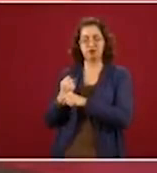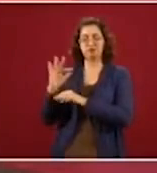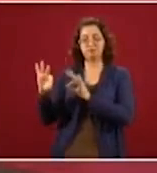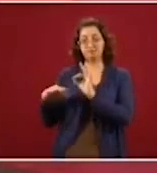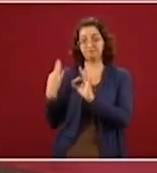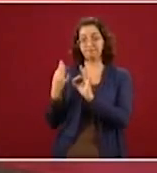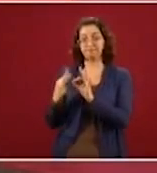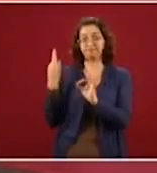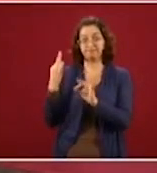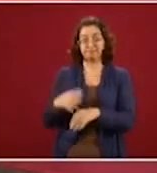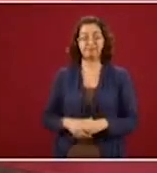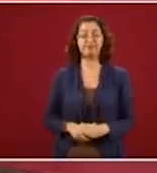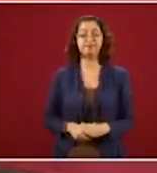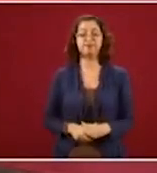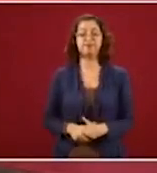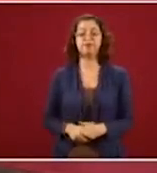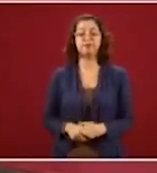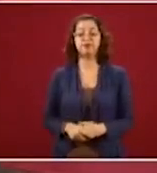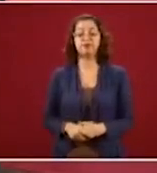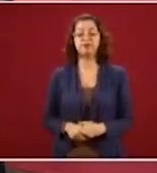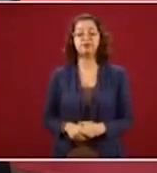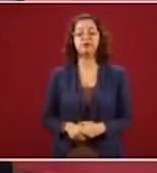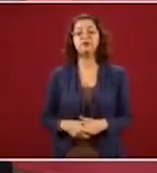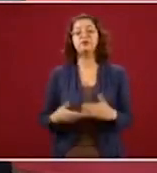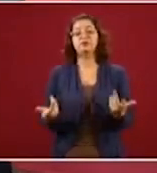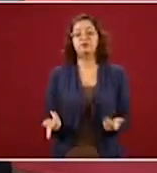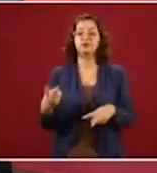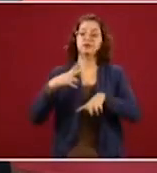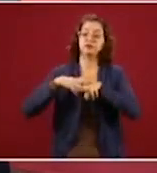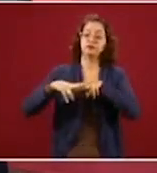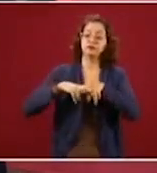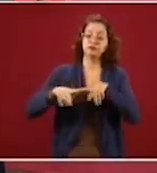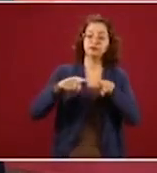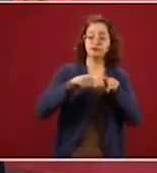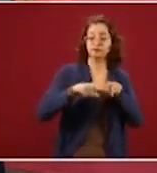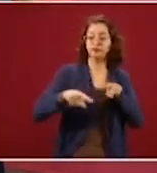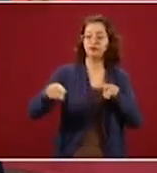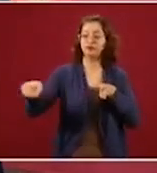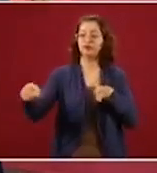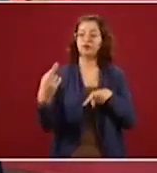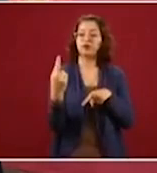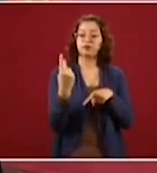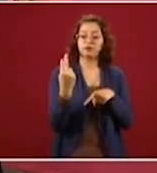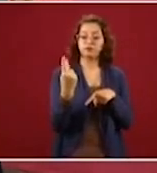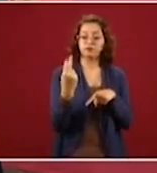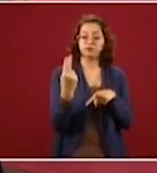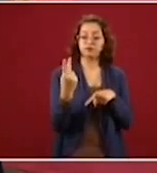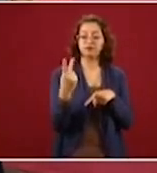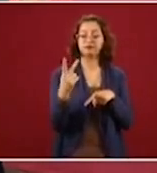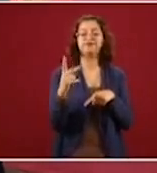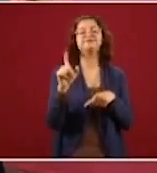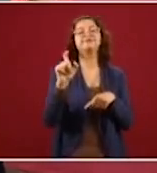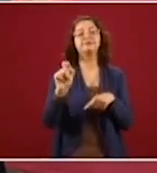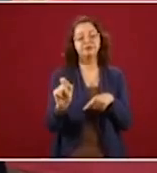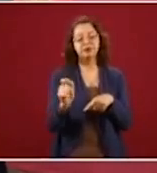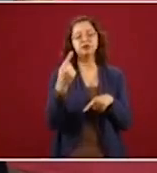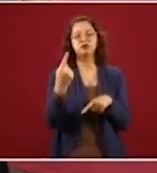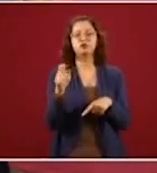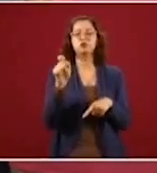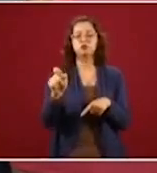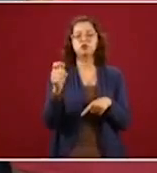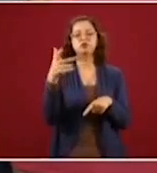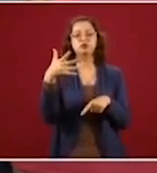en esta línea tiene una longitud de 25 de 21.5